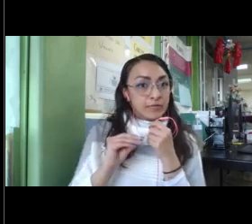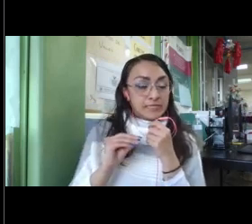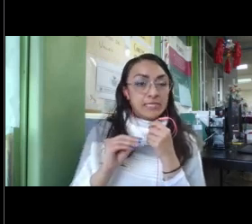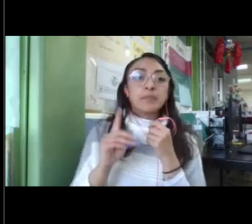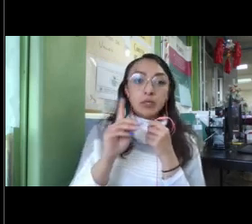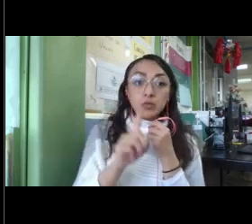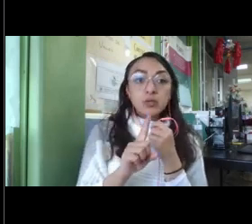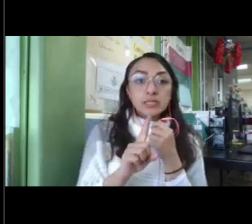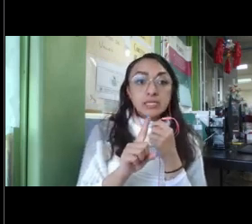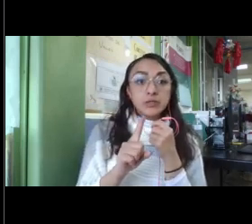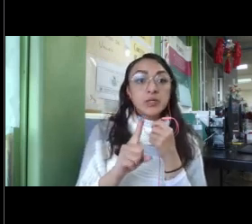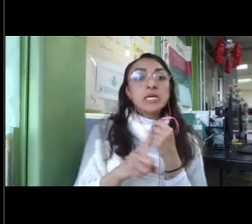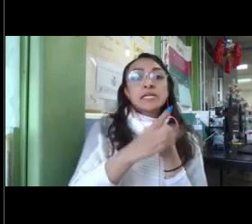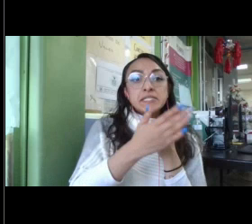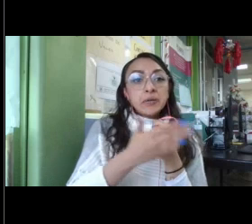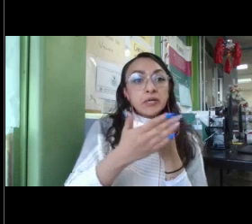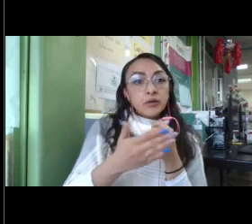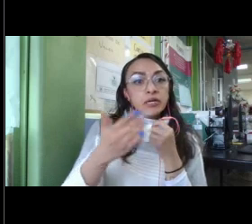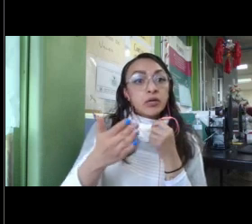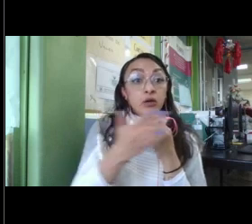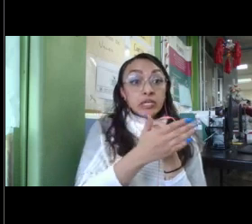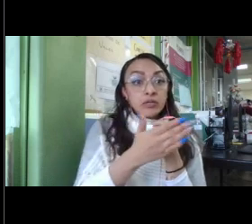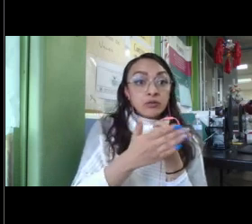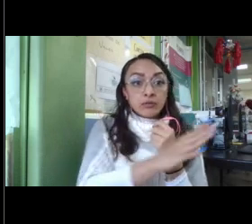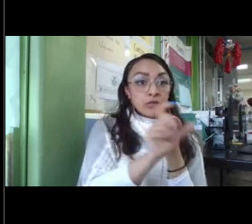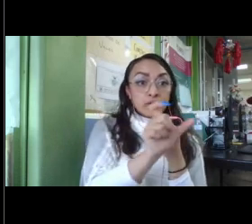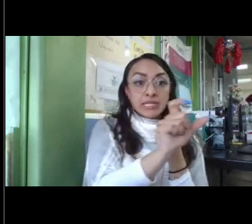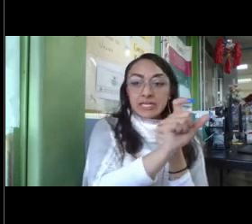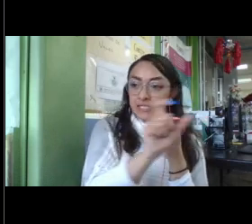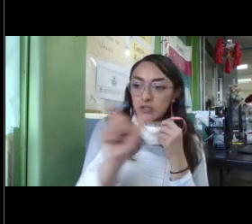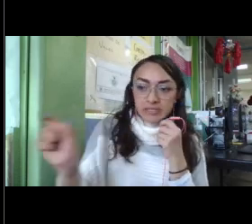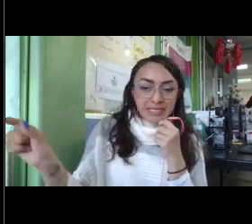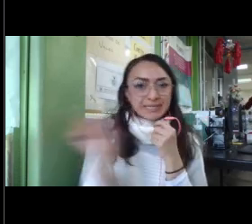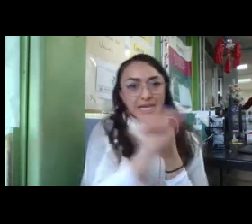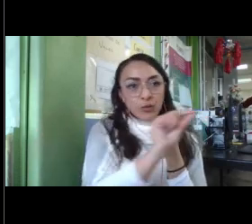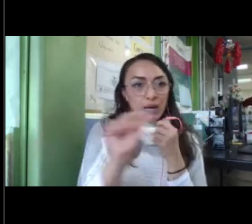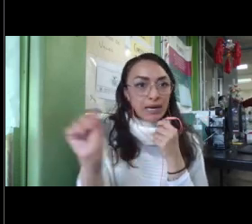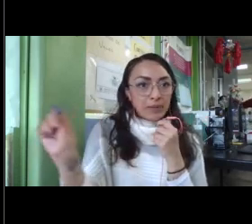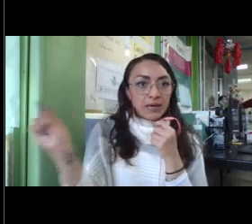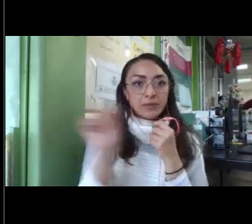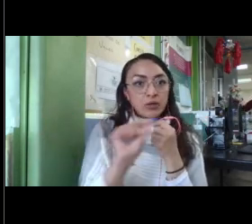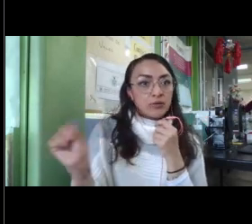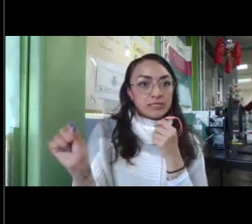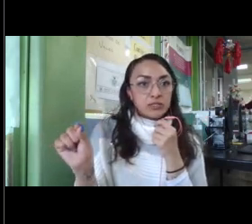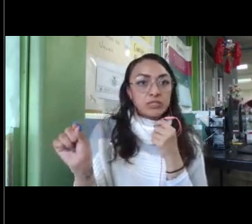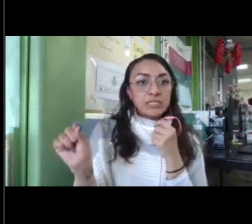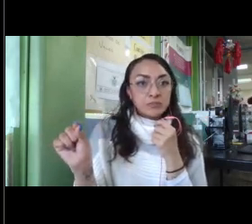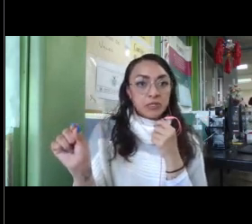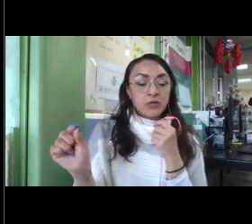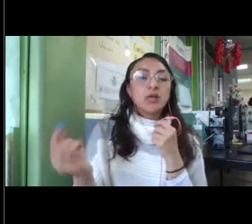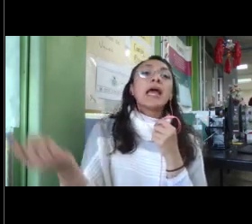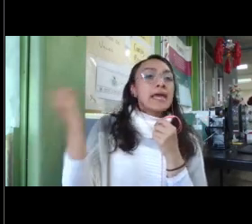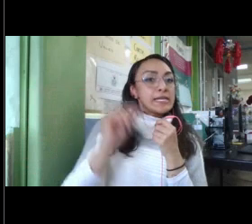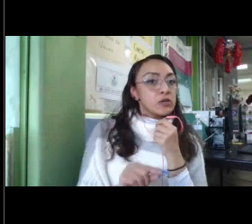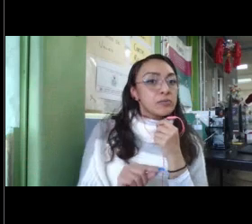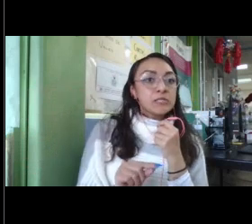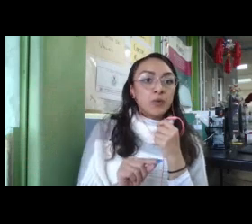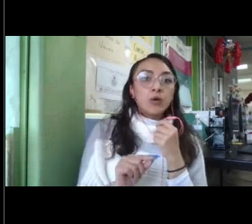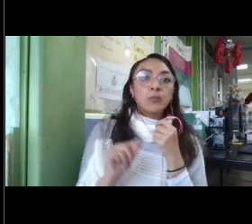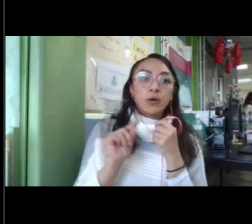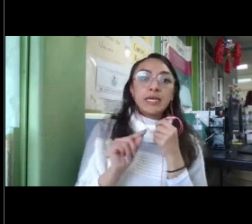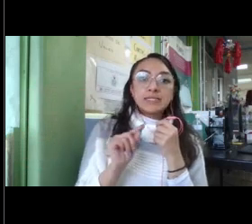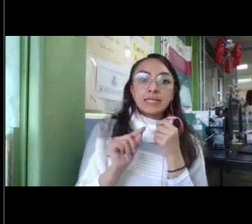alguna diferencia, pero justo es eso. Sigo el orden lógico o el orden así como está tal cual la palabra o la oración en español.